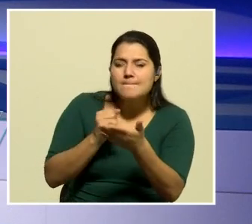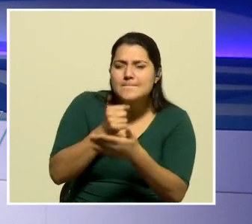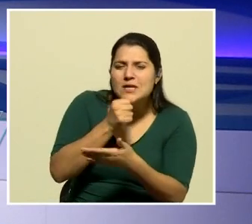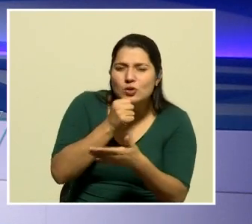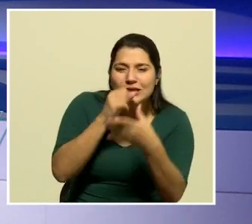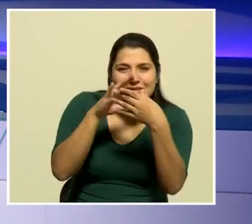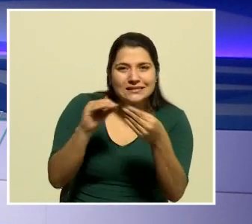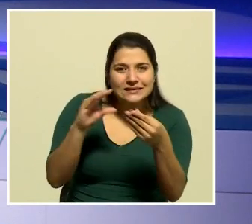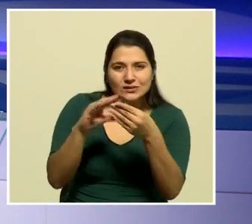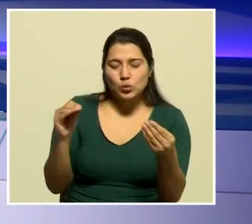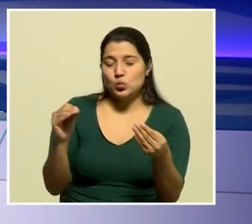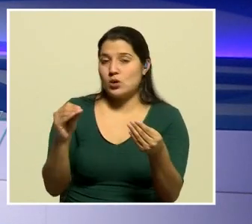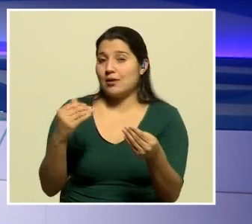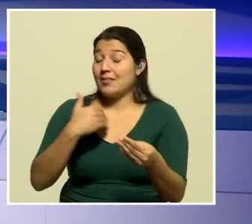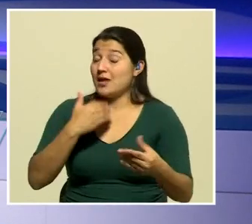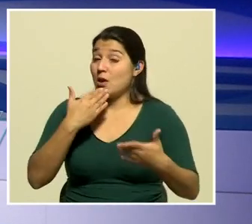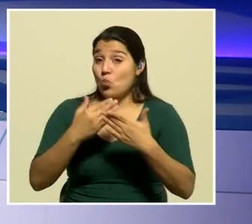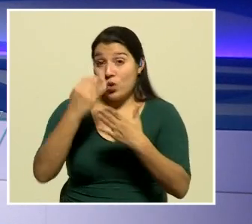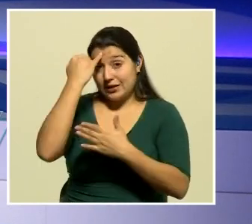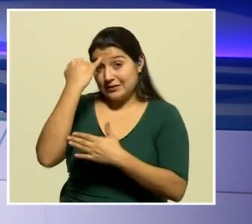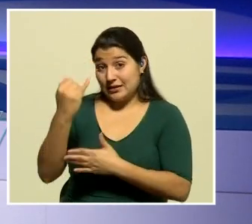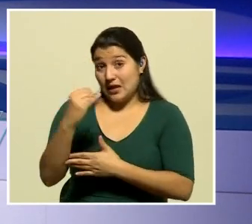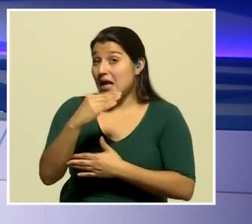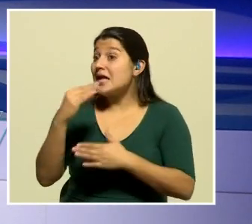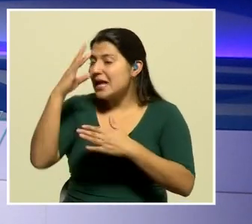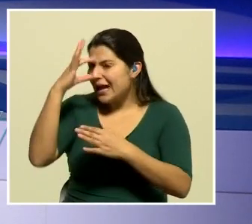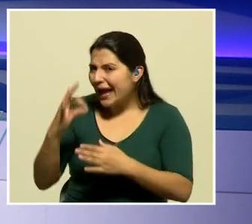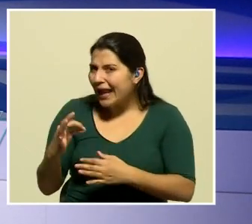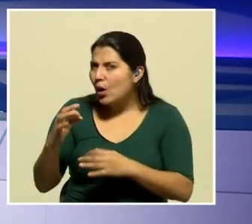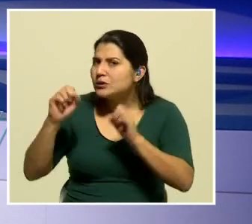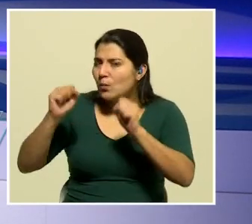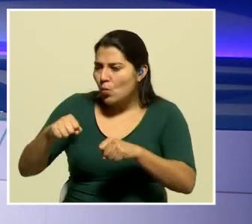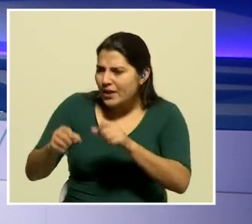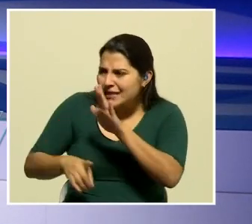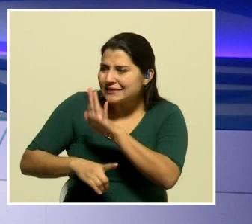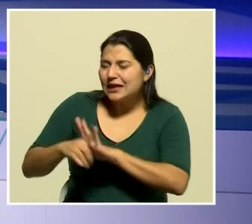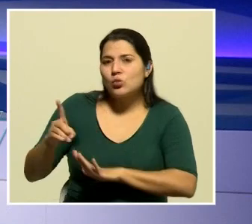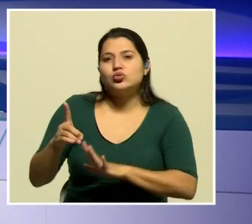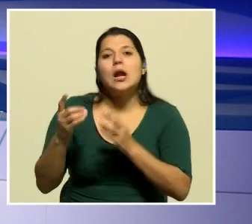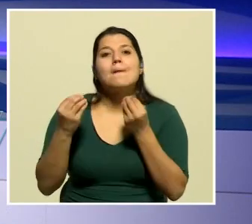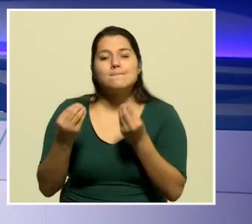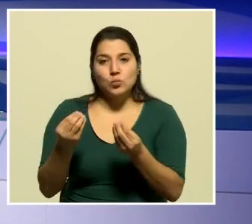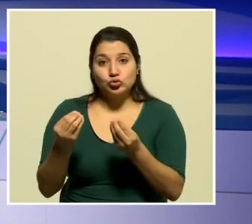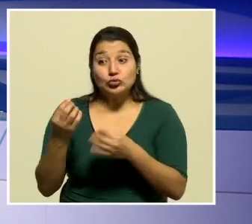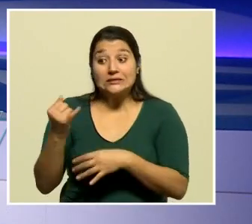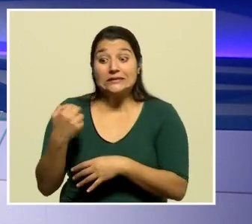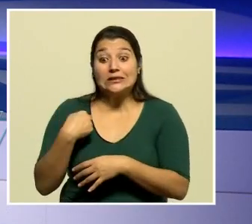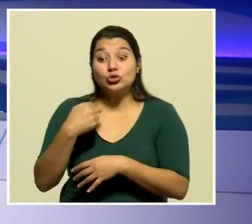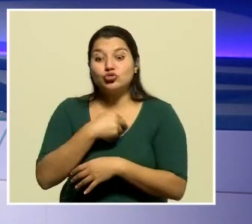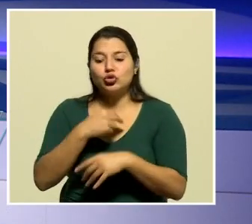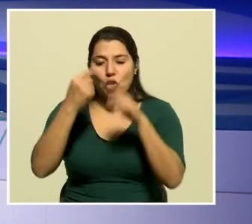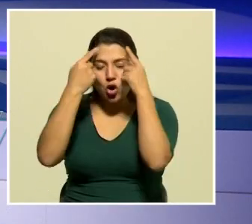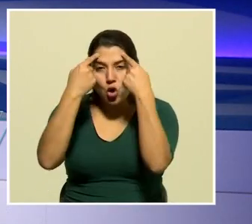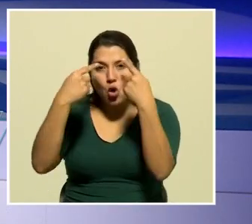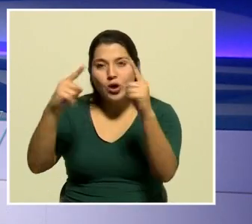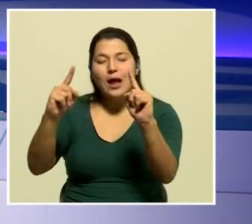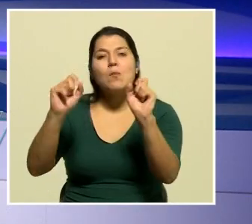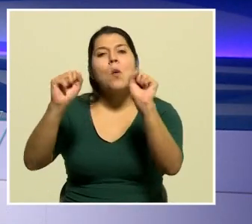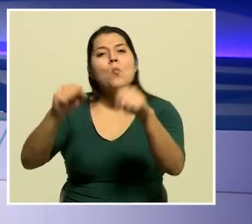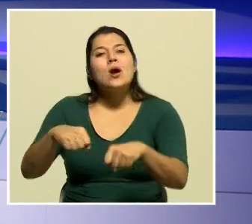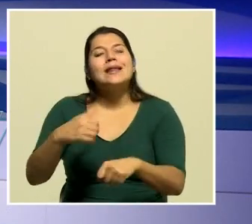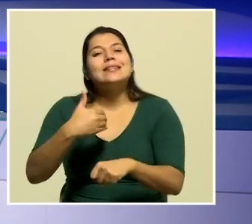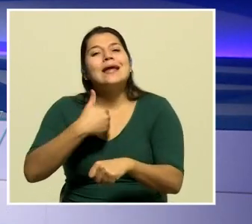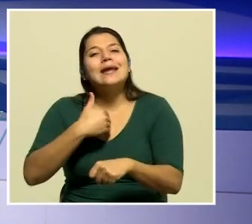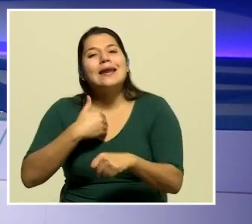muy buenas ideas y que creo que se pueden potenciar muchísimo si lográramos tener un